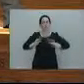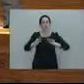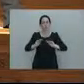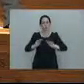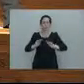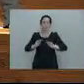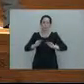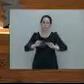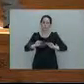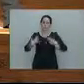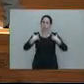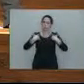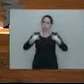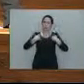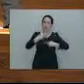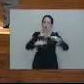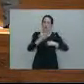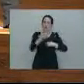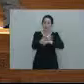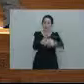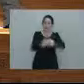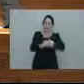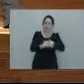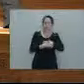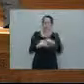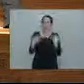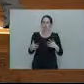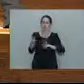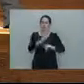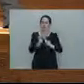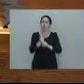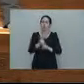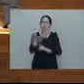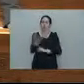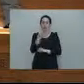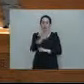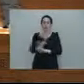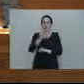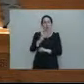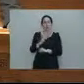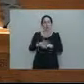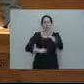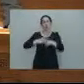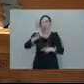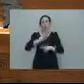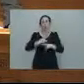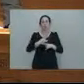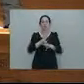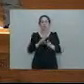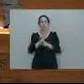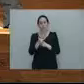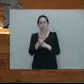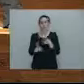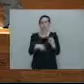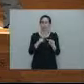más acuciantes que tienen las familias sin recursos y que además vienen generadas, ya les decía, por esa doble condición, esa doble concurrencia de circunstancias. Por